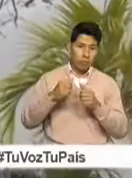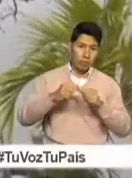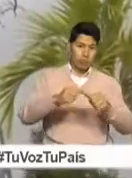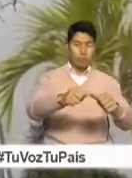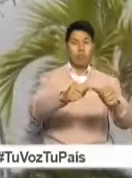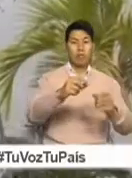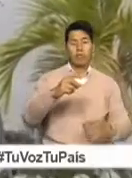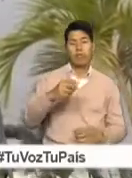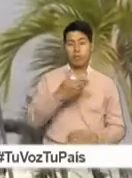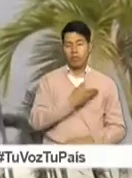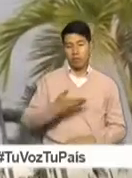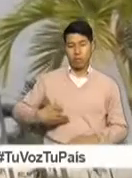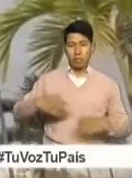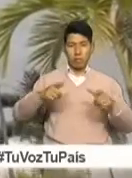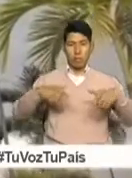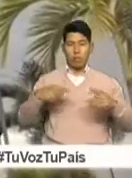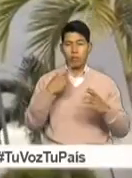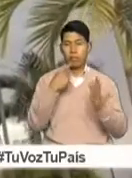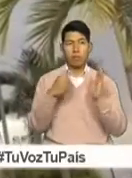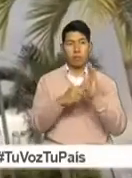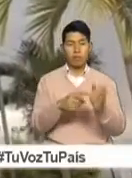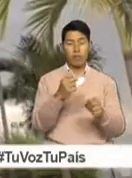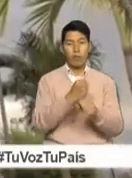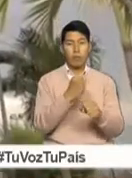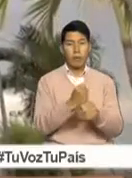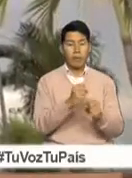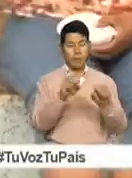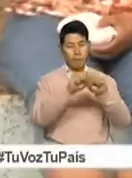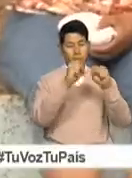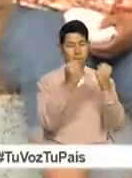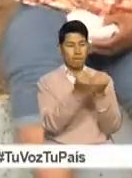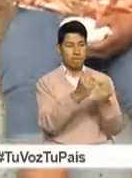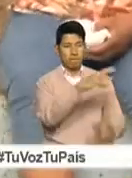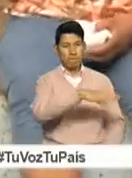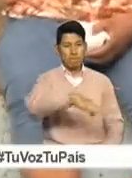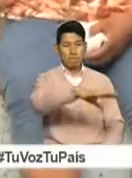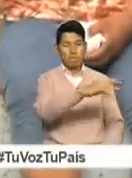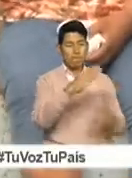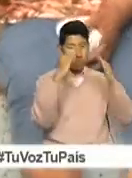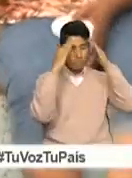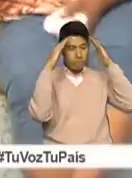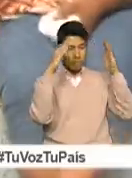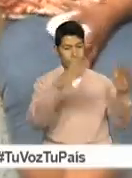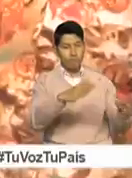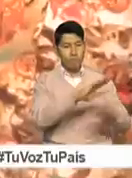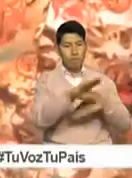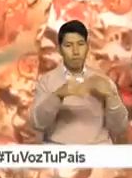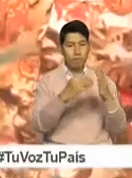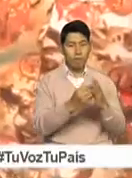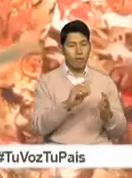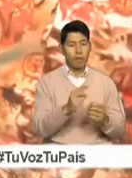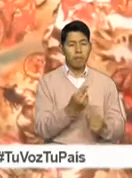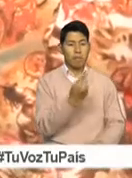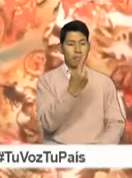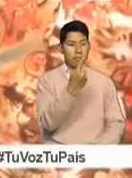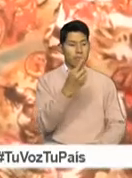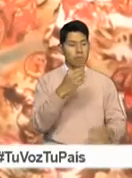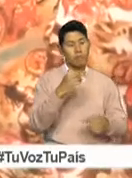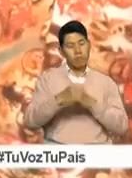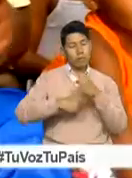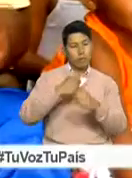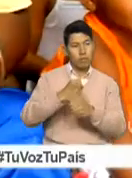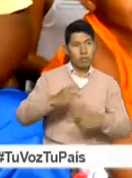un ejemplo es el trabajo en el sector social donde existe un enfoque de desarrollo integral durante los primeros tres años de vida